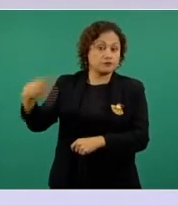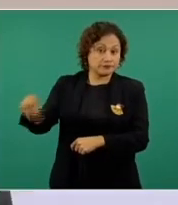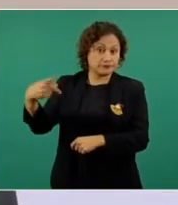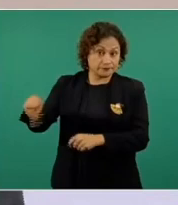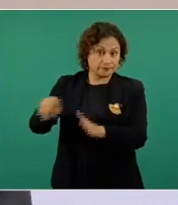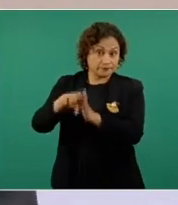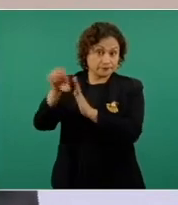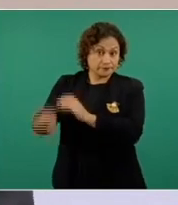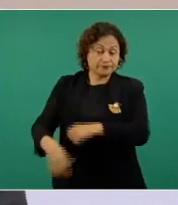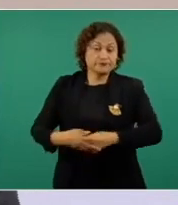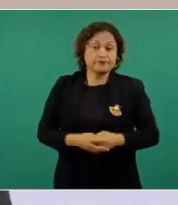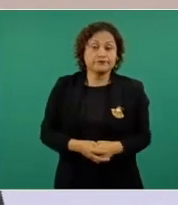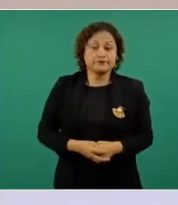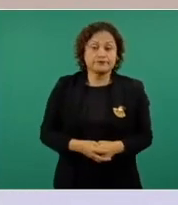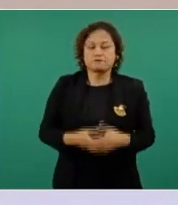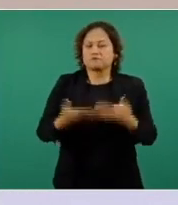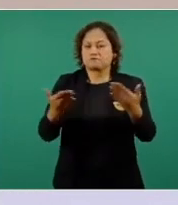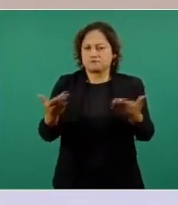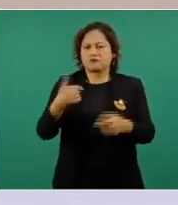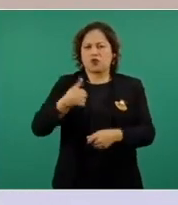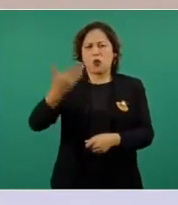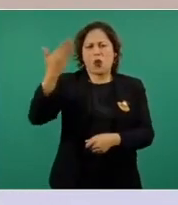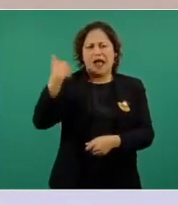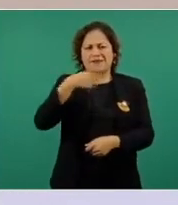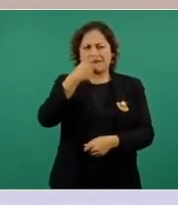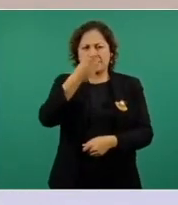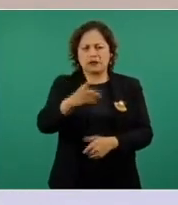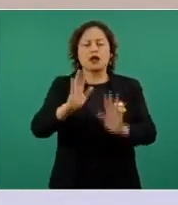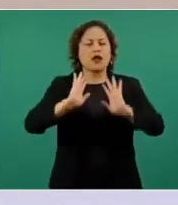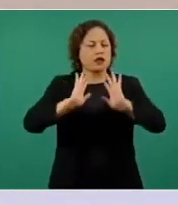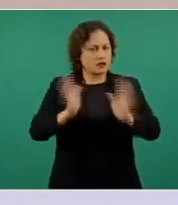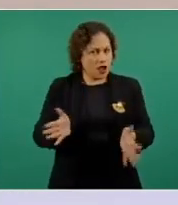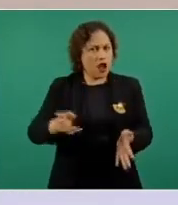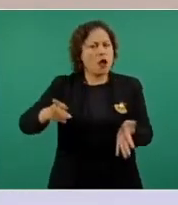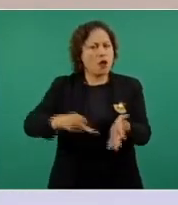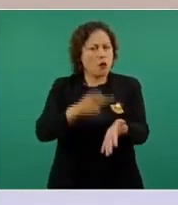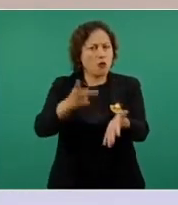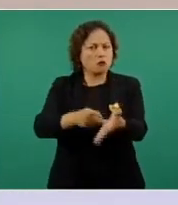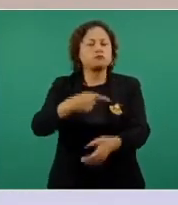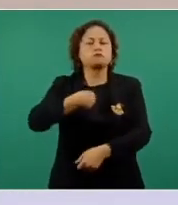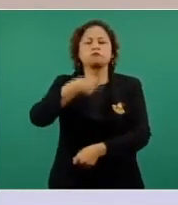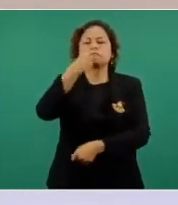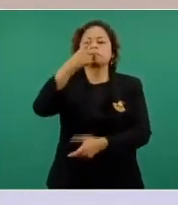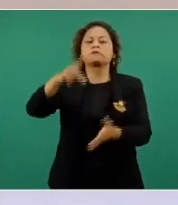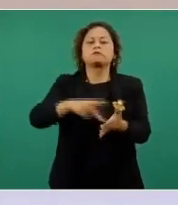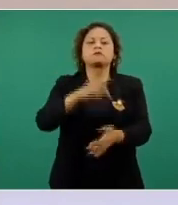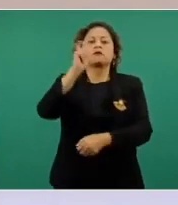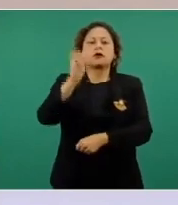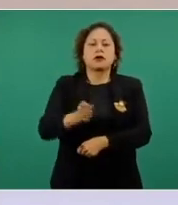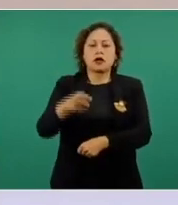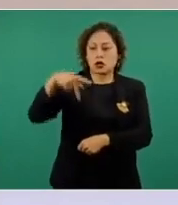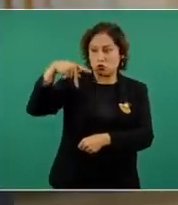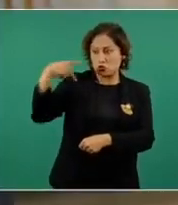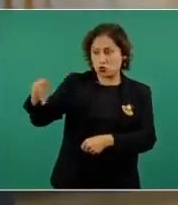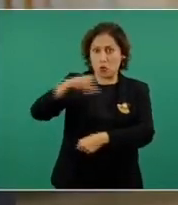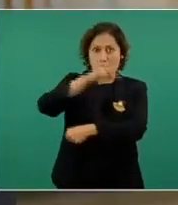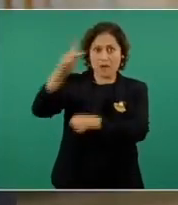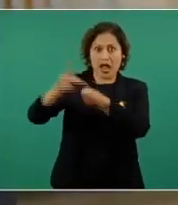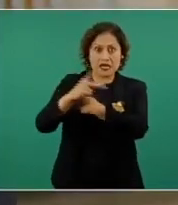podemos estar de acuerdo o no con la Revolución Cubana y con su gobierno,